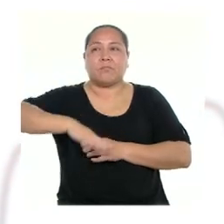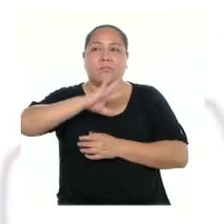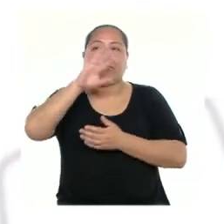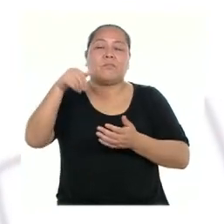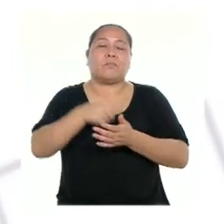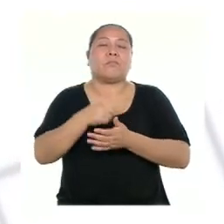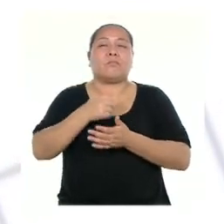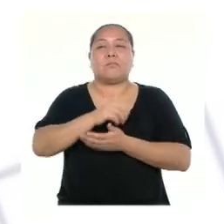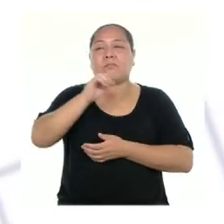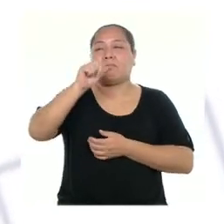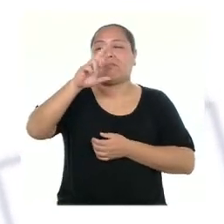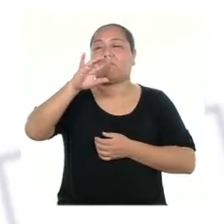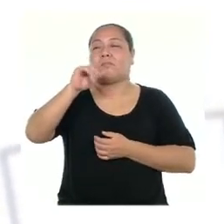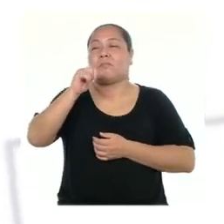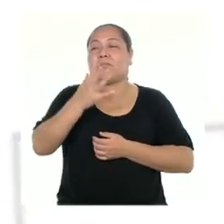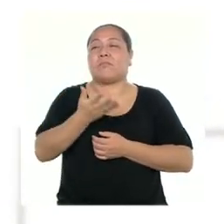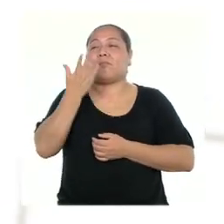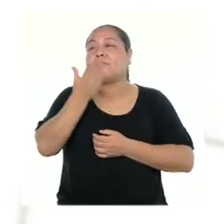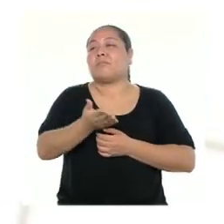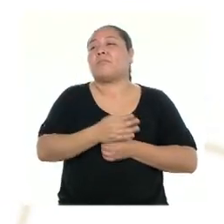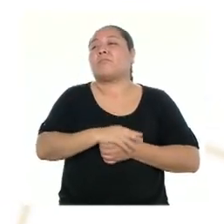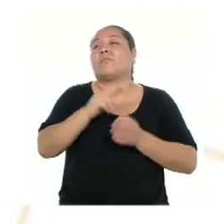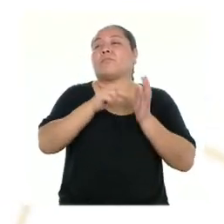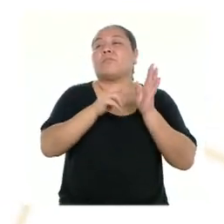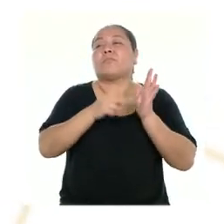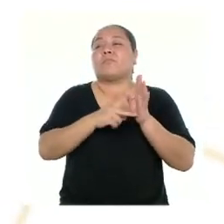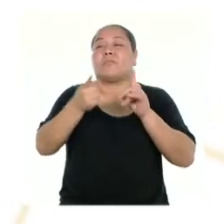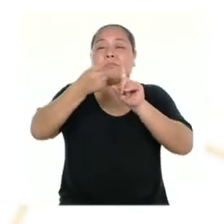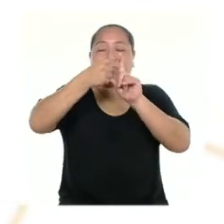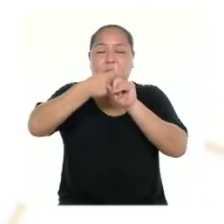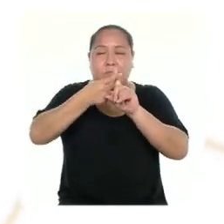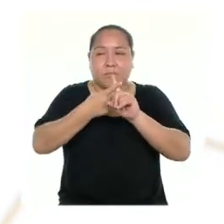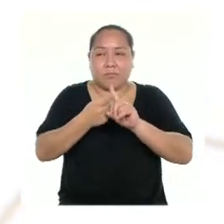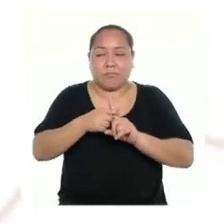el rectángulo, que equivale a multiplicar